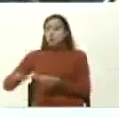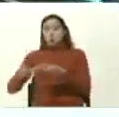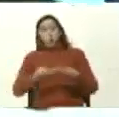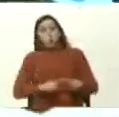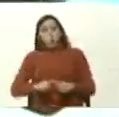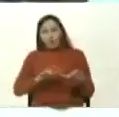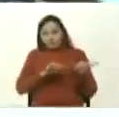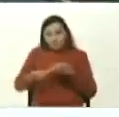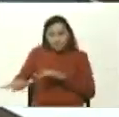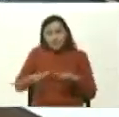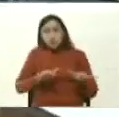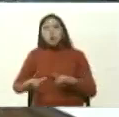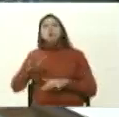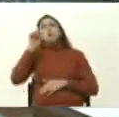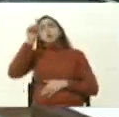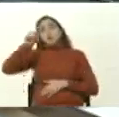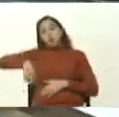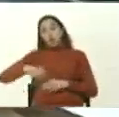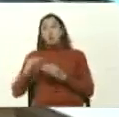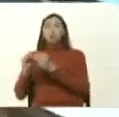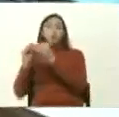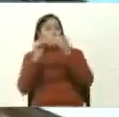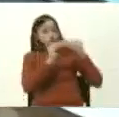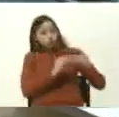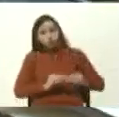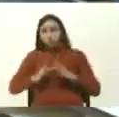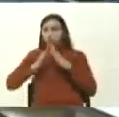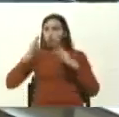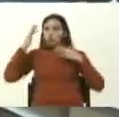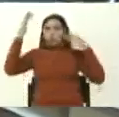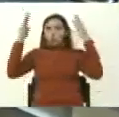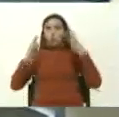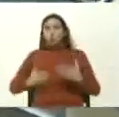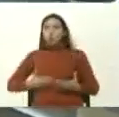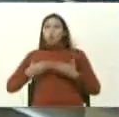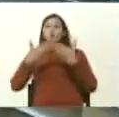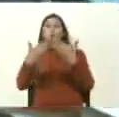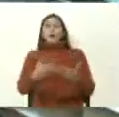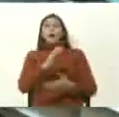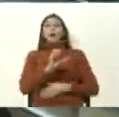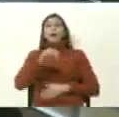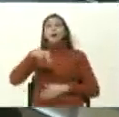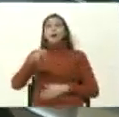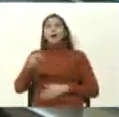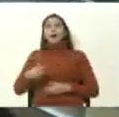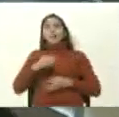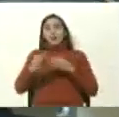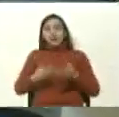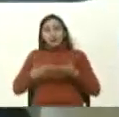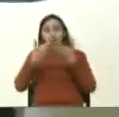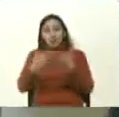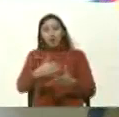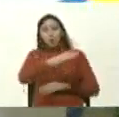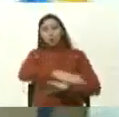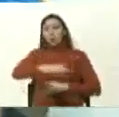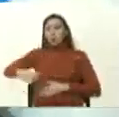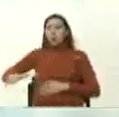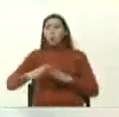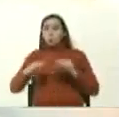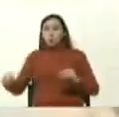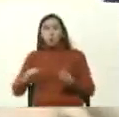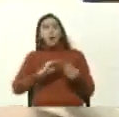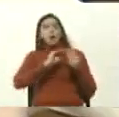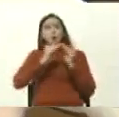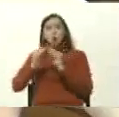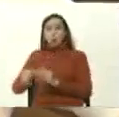usted lo ha dicho, hermana vicepresidenta, fundamental. El sueño de la Canaima para un niño es el sueño, bueno, de todo niñito. No hay una comunidad donde no lleguemos,